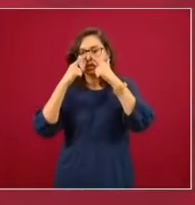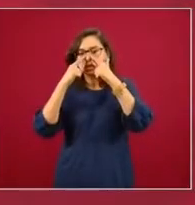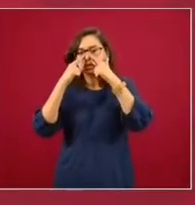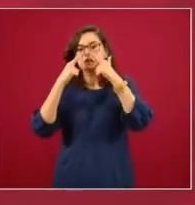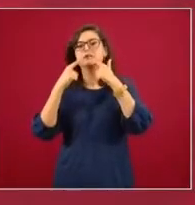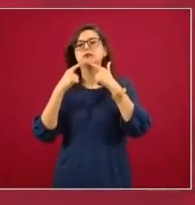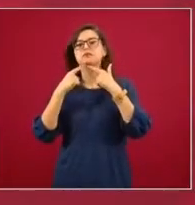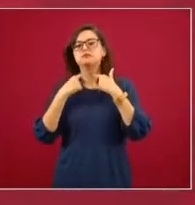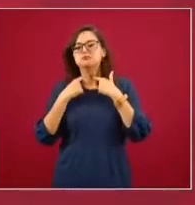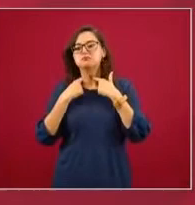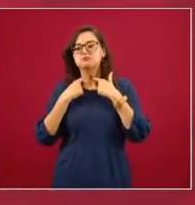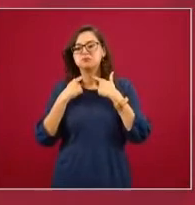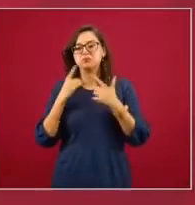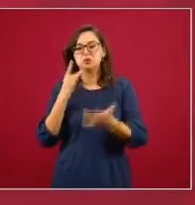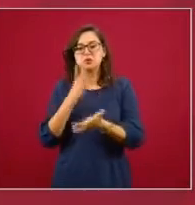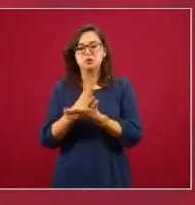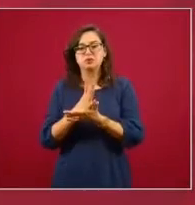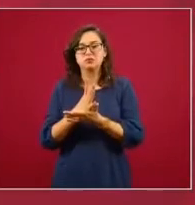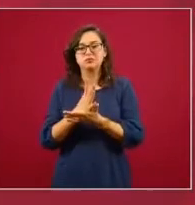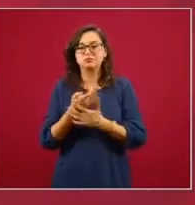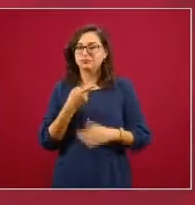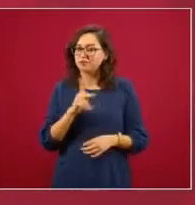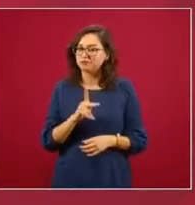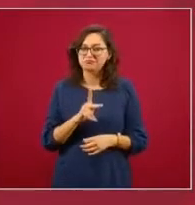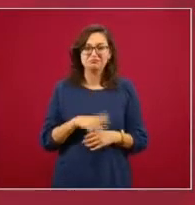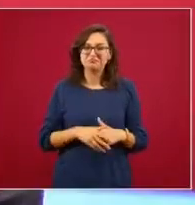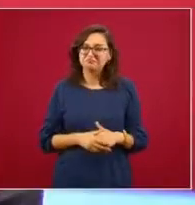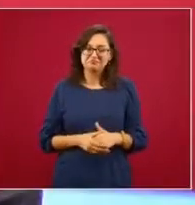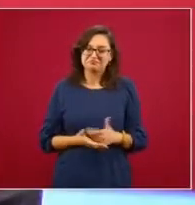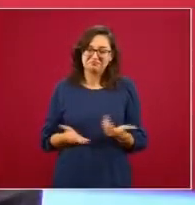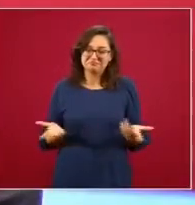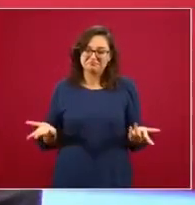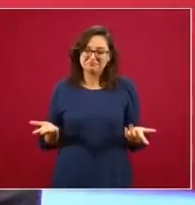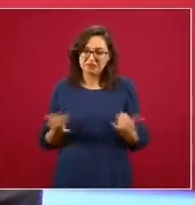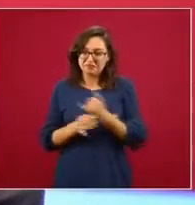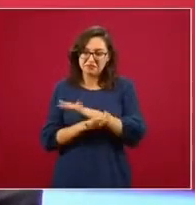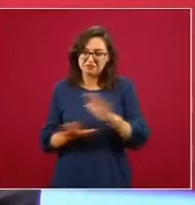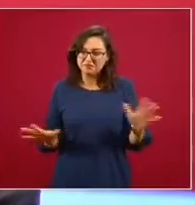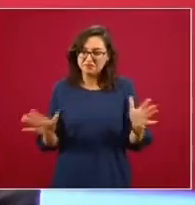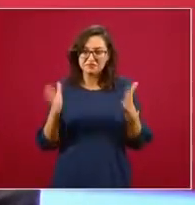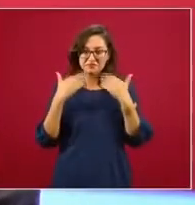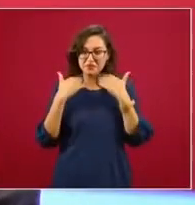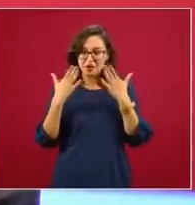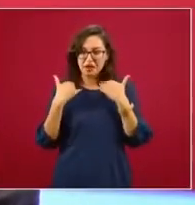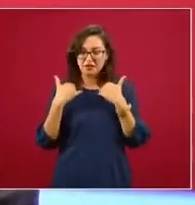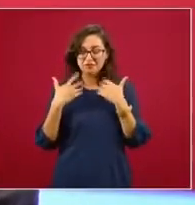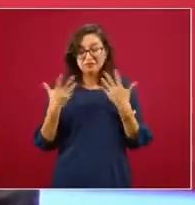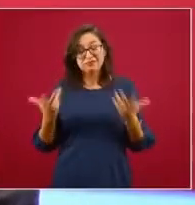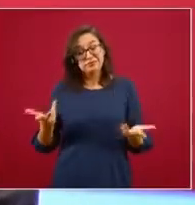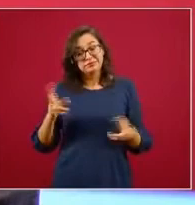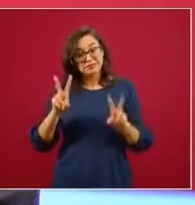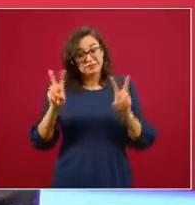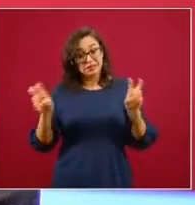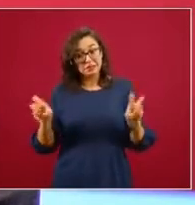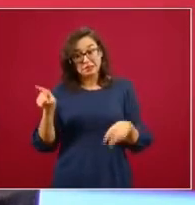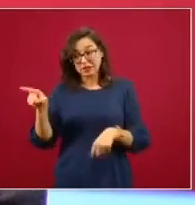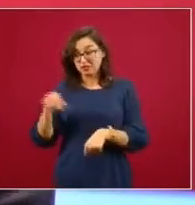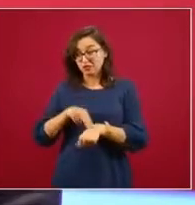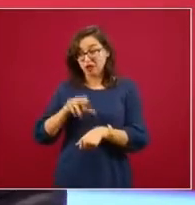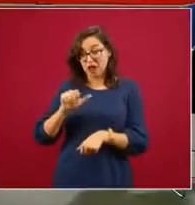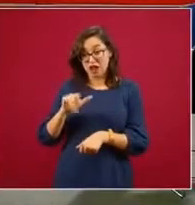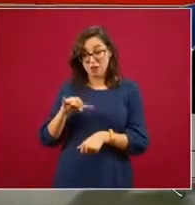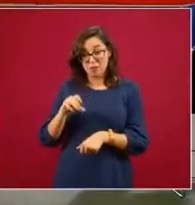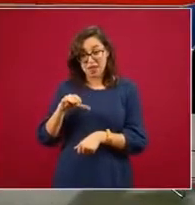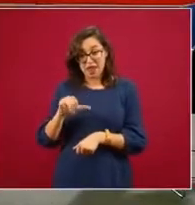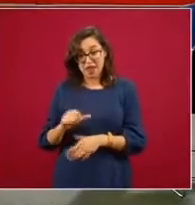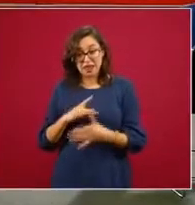del aparato respiratorio. Pero esto no se ha demostrado. Ahora, esto que comenta el doctor Alomía, y me parece que es una pregunta importante,